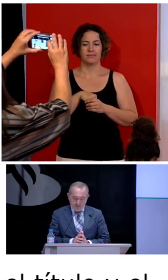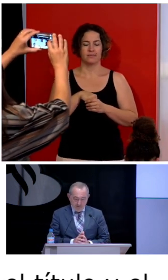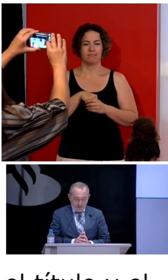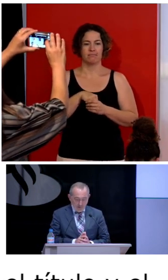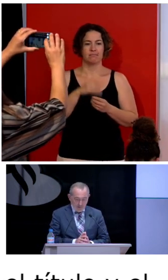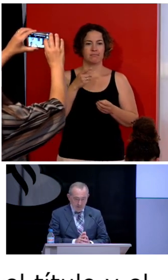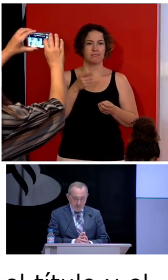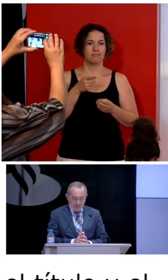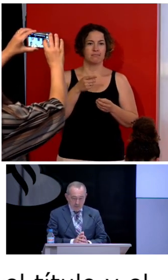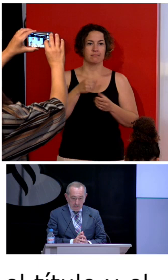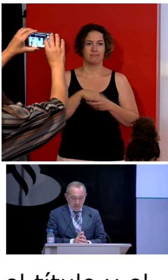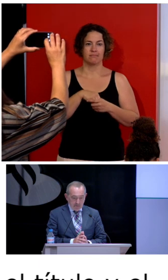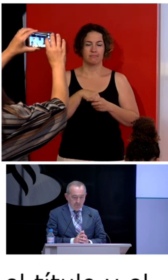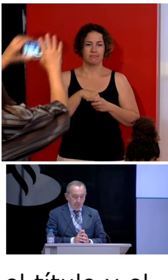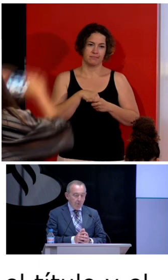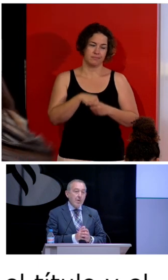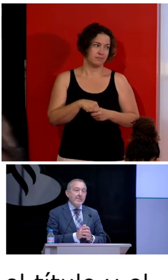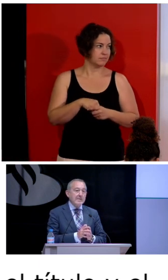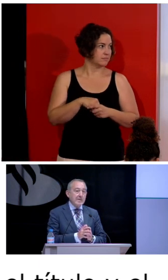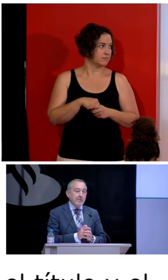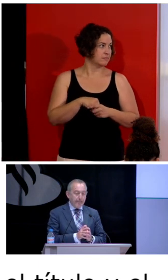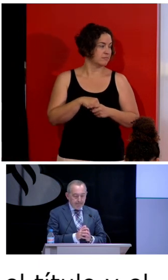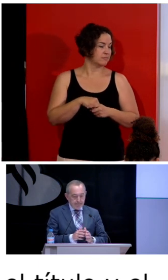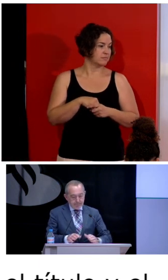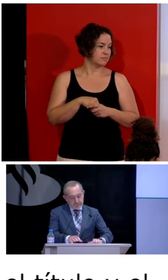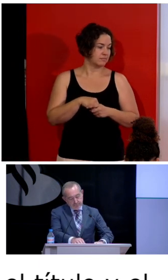vamos a decirlo, en una parte